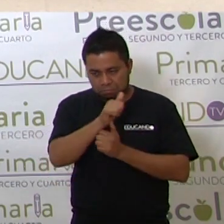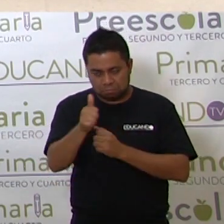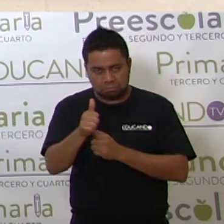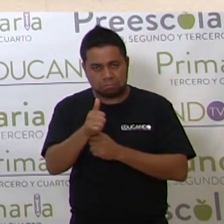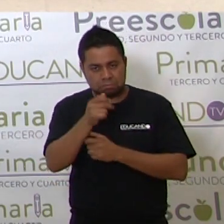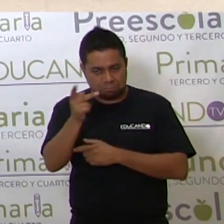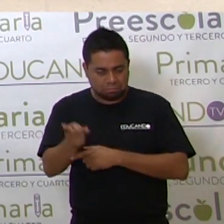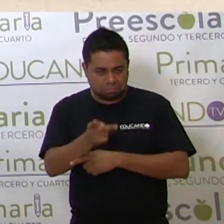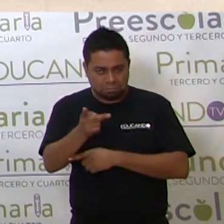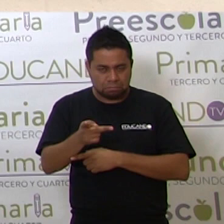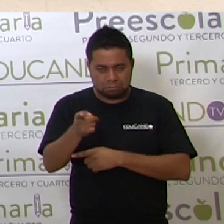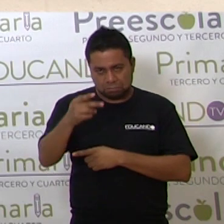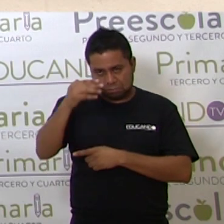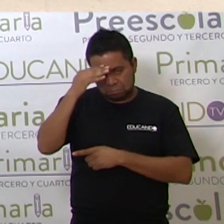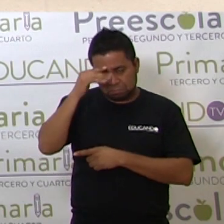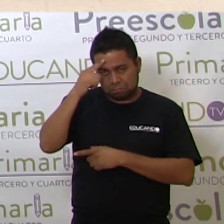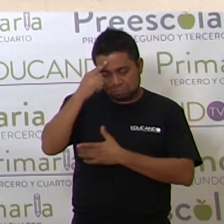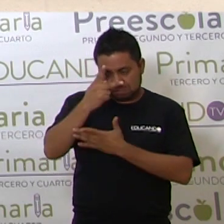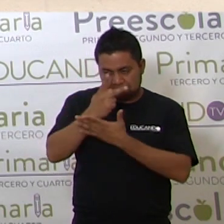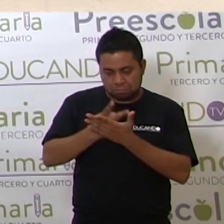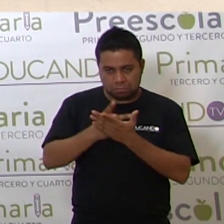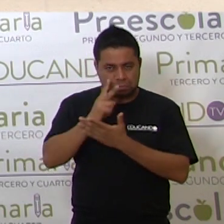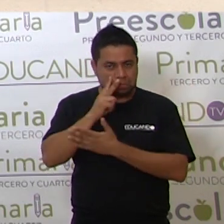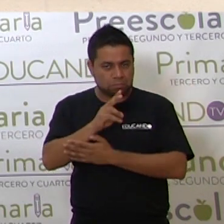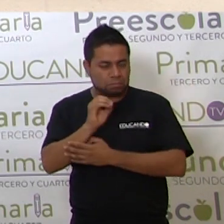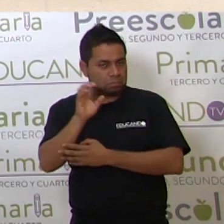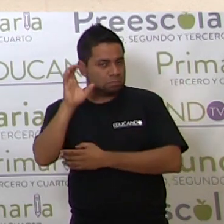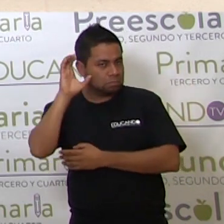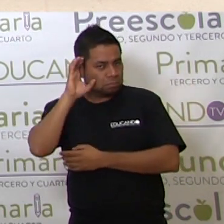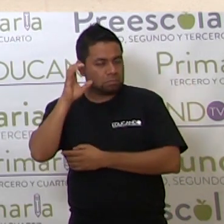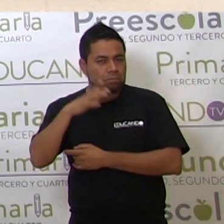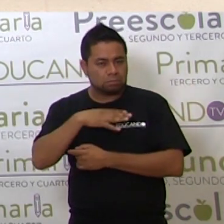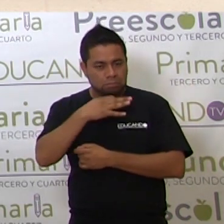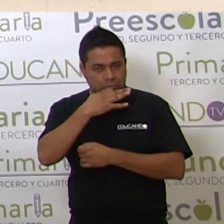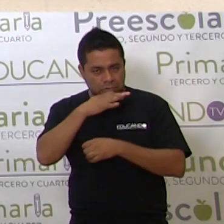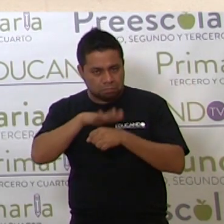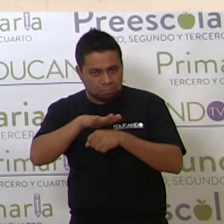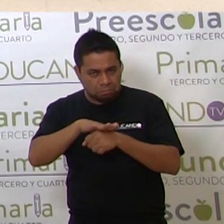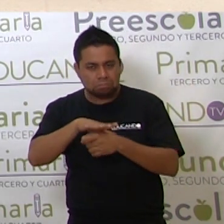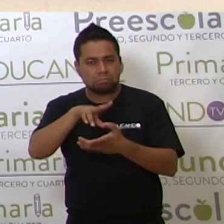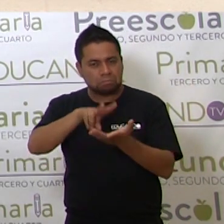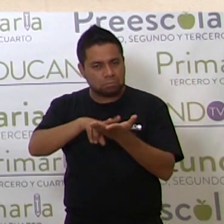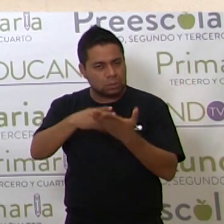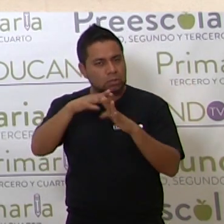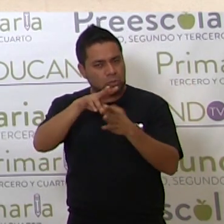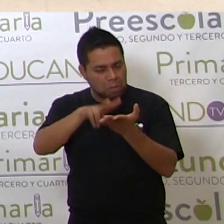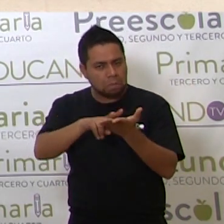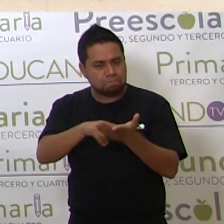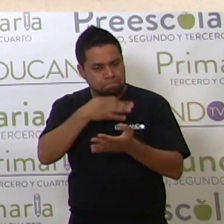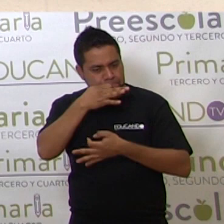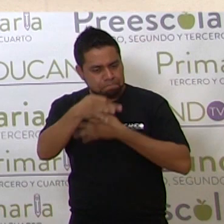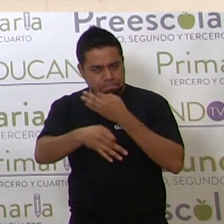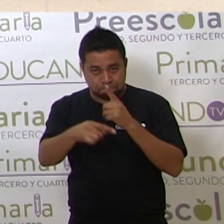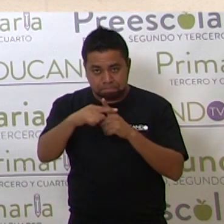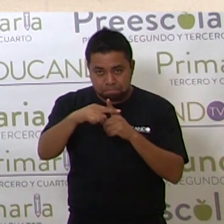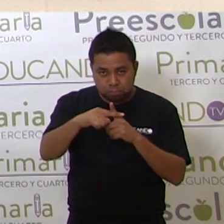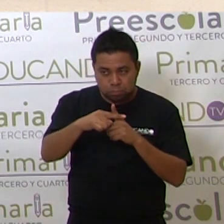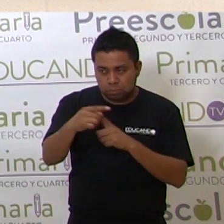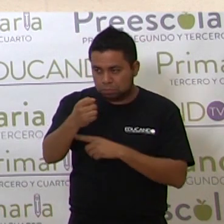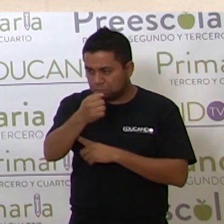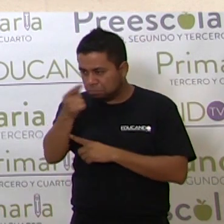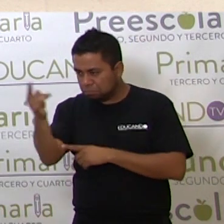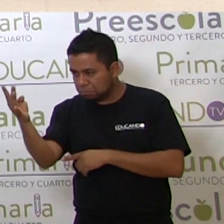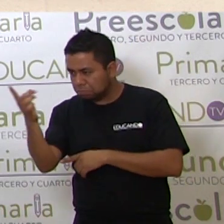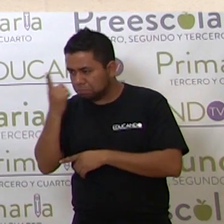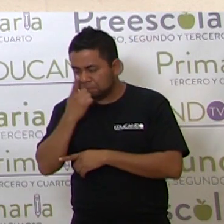consideras que los programas que ves o escuchas fomentan los valores pues sí varios opinan